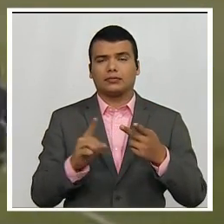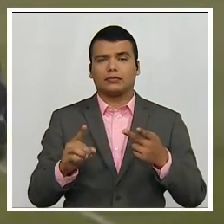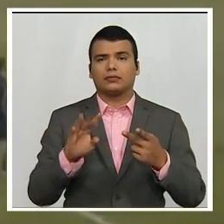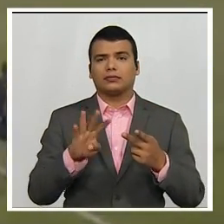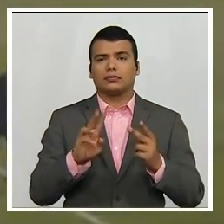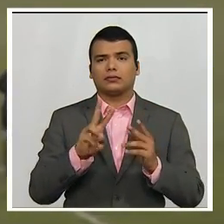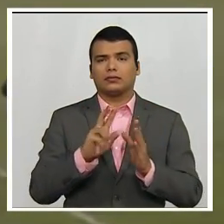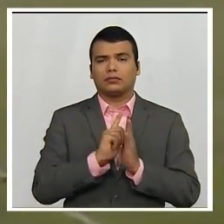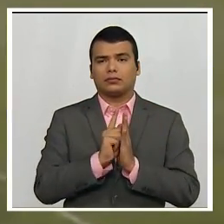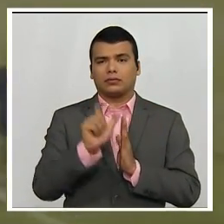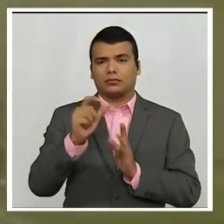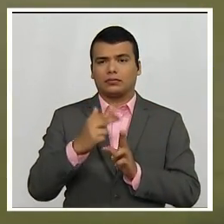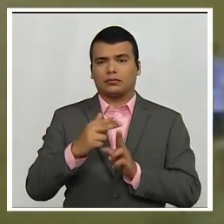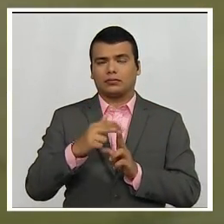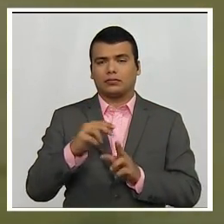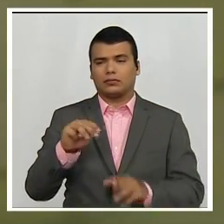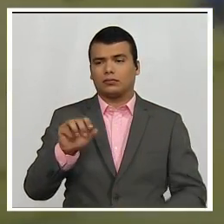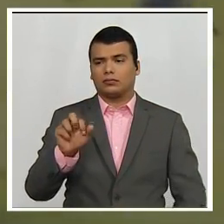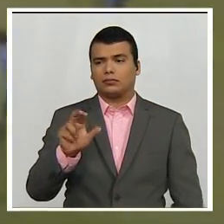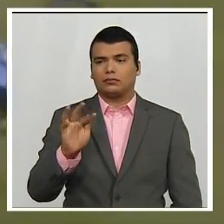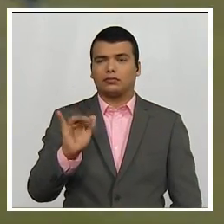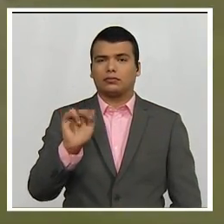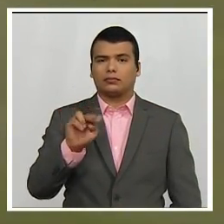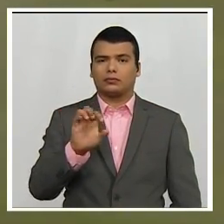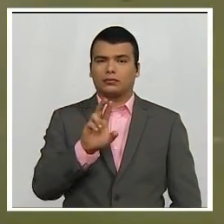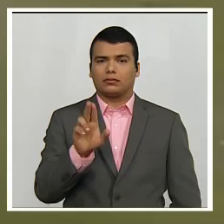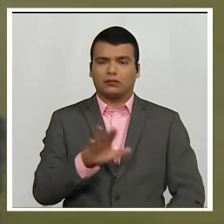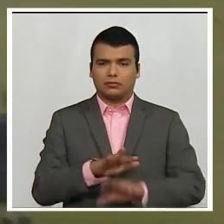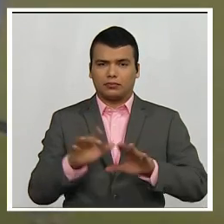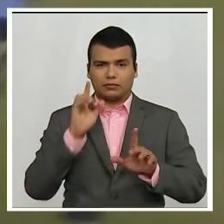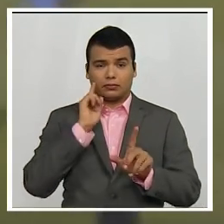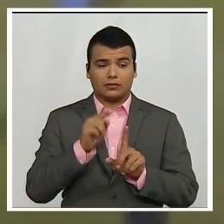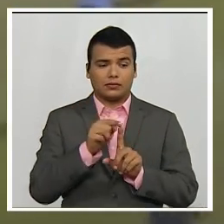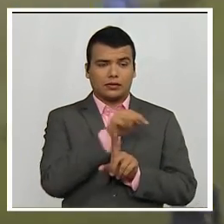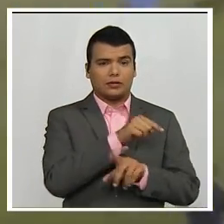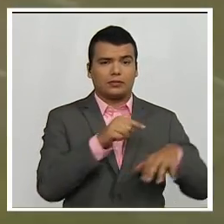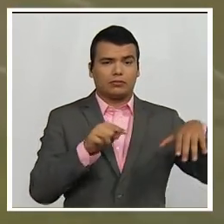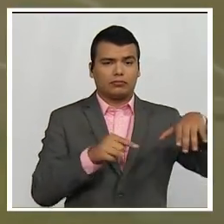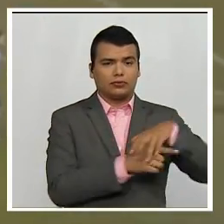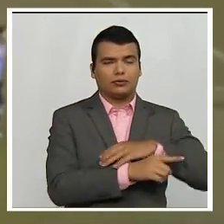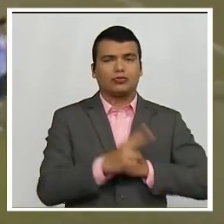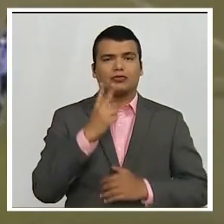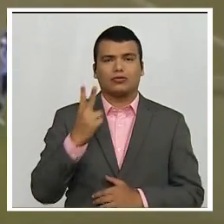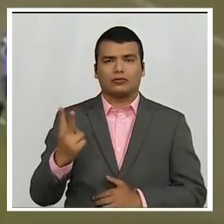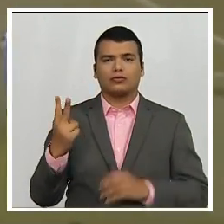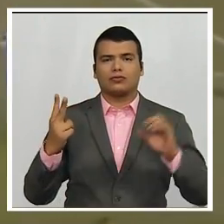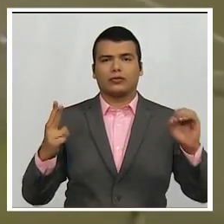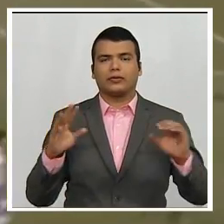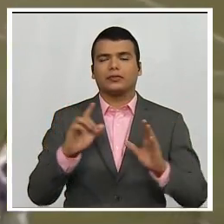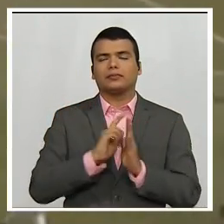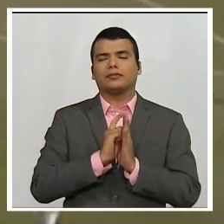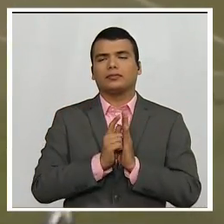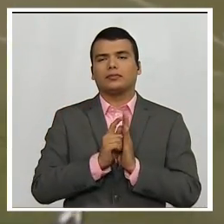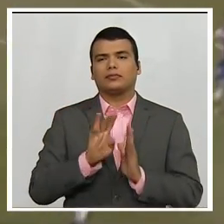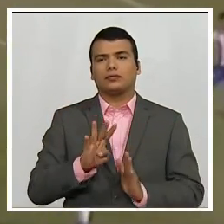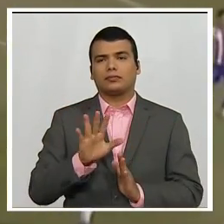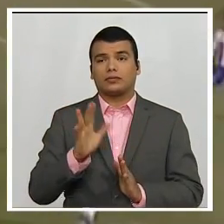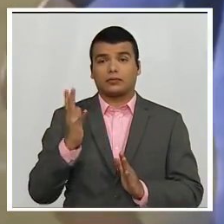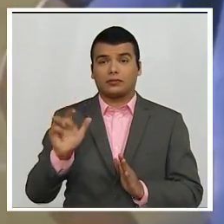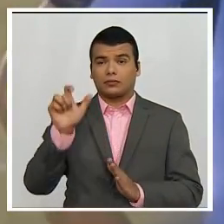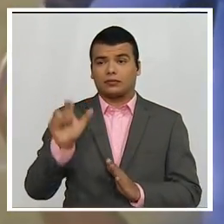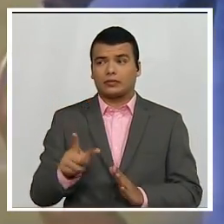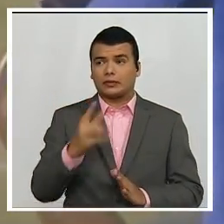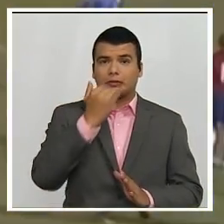cristian 'cebolla' martínez luego de un tiro de esquina cabecea para el 2 por 0 a los 45 una falta sobre el